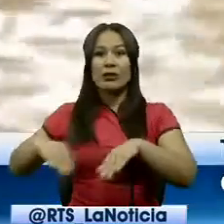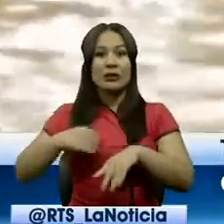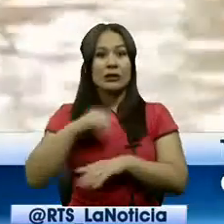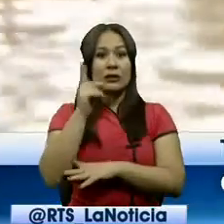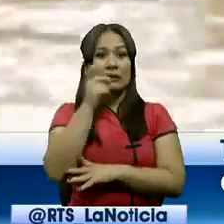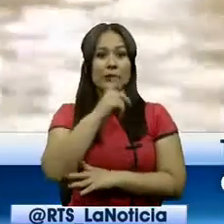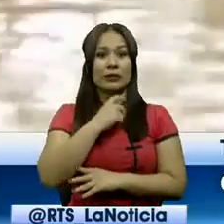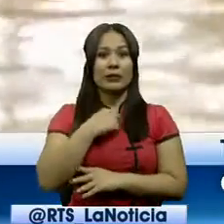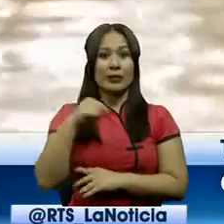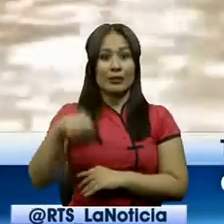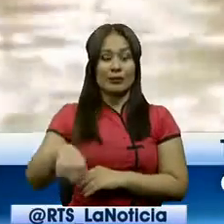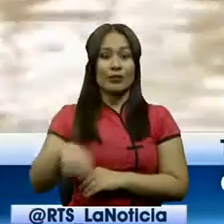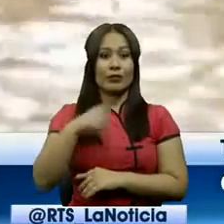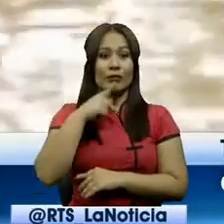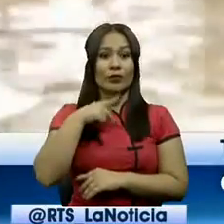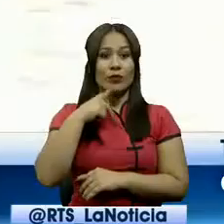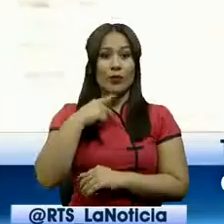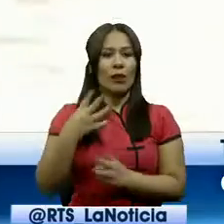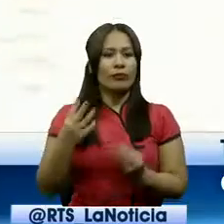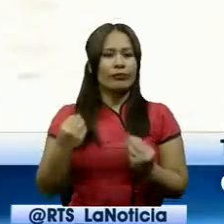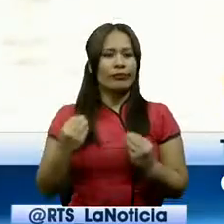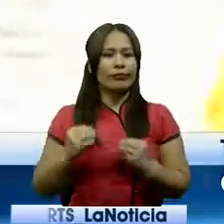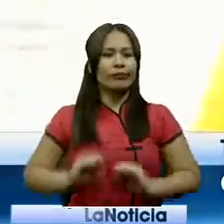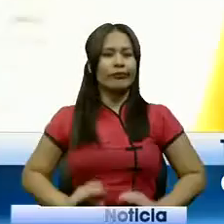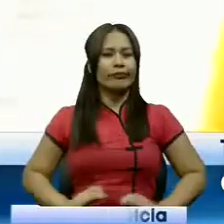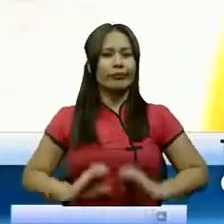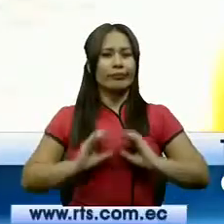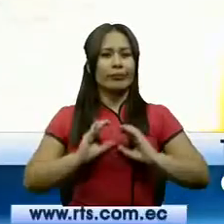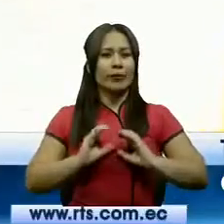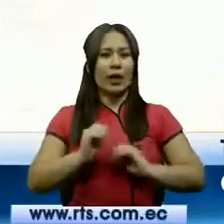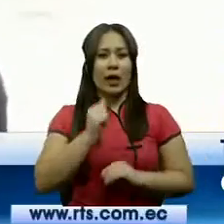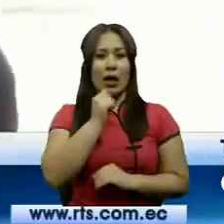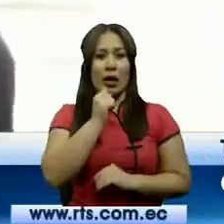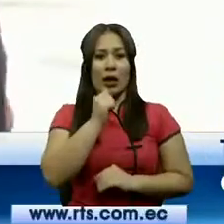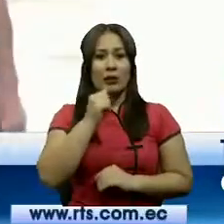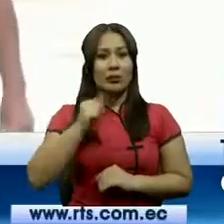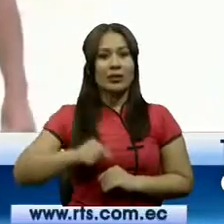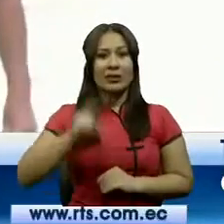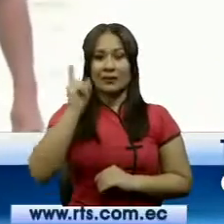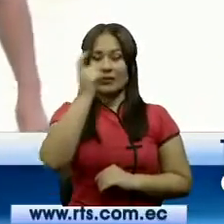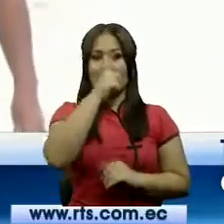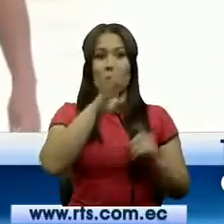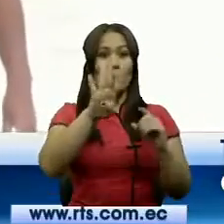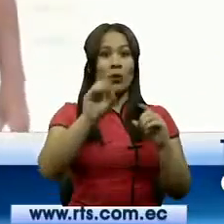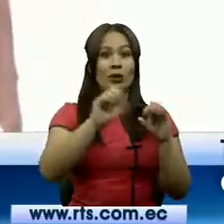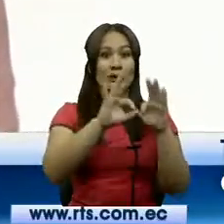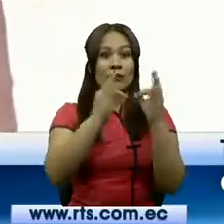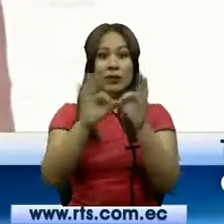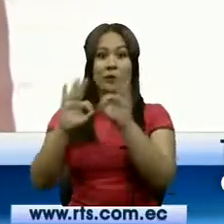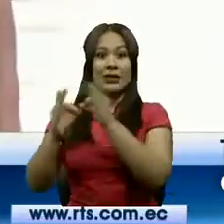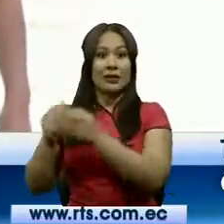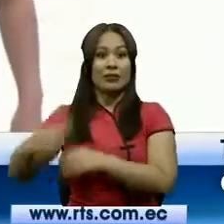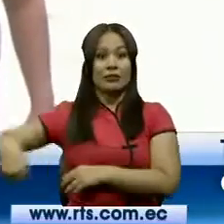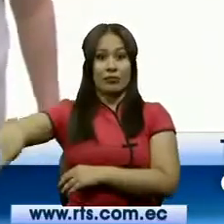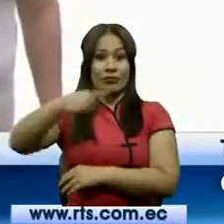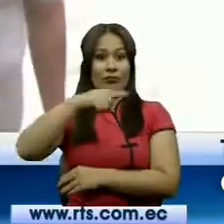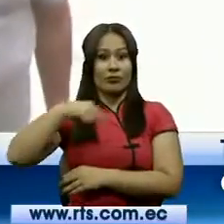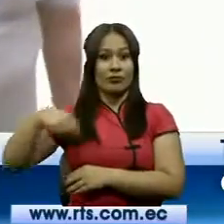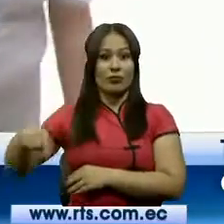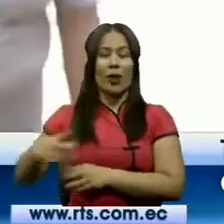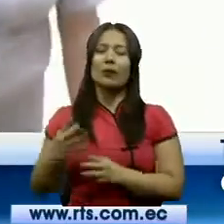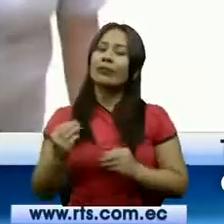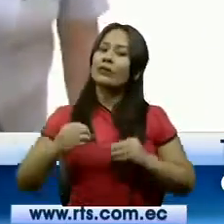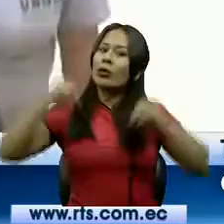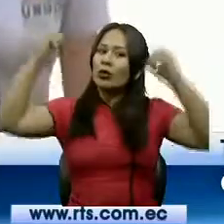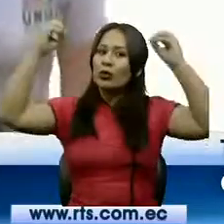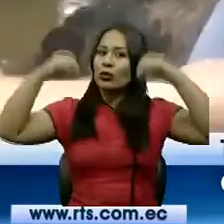de esta ciudad amanecieron inundados. Aquí más o menos aquí hay familias, casi como unas 40 familias más o menos hay por aquí de este lado. ¿Cómo se llama este sector? La